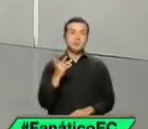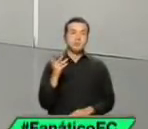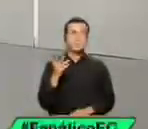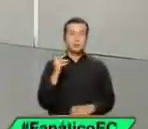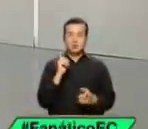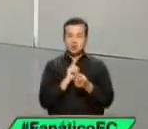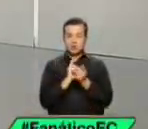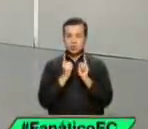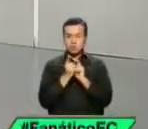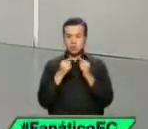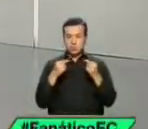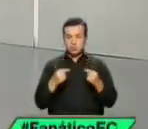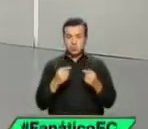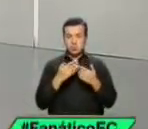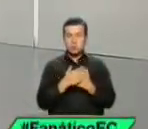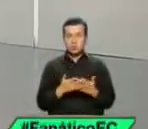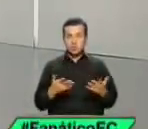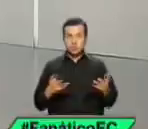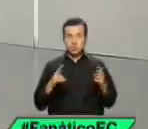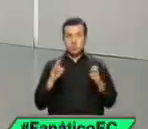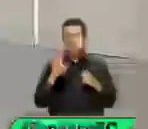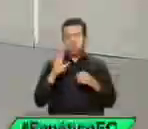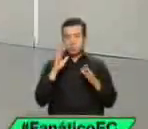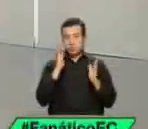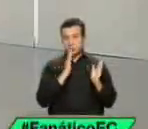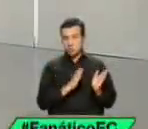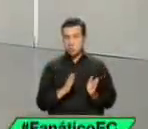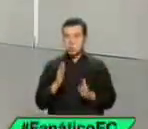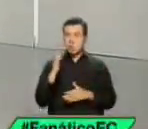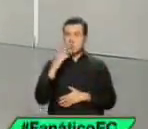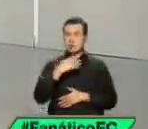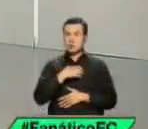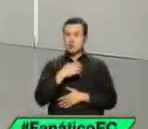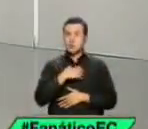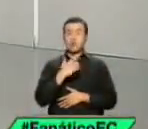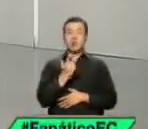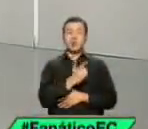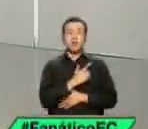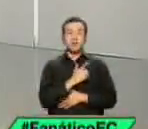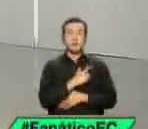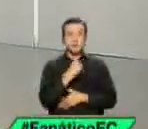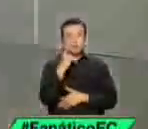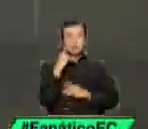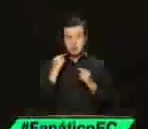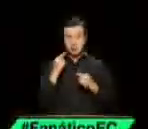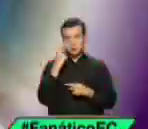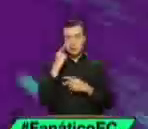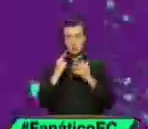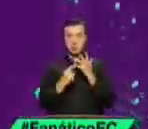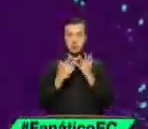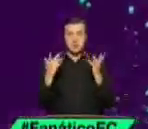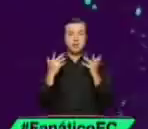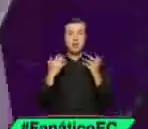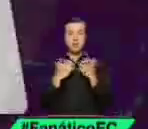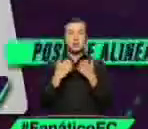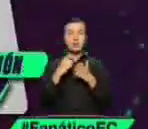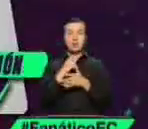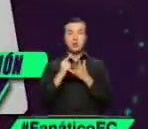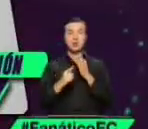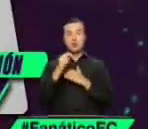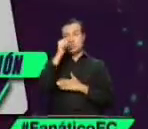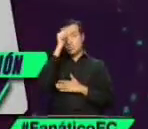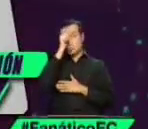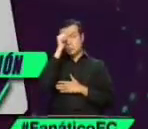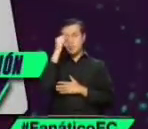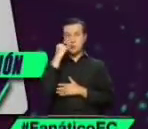el encuentro de este fin de semana en cuanto a sus alineaciones. Barcelona frente a Liga Deportiva Universitaria. Revisamos cómo entrarán los equipos este domingo